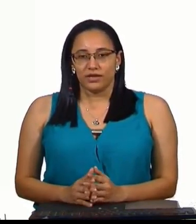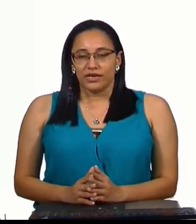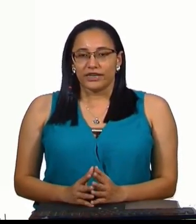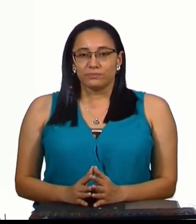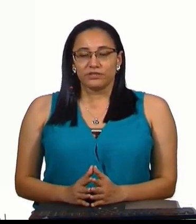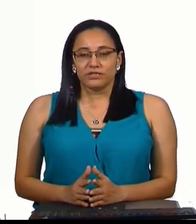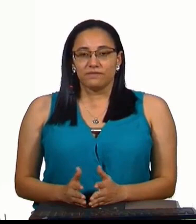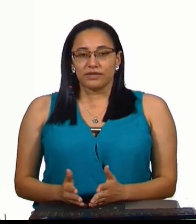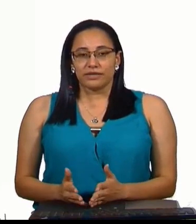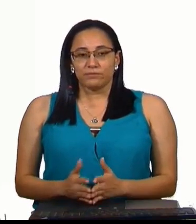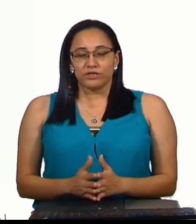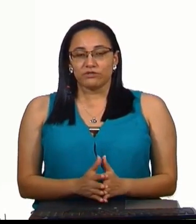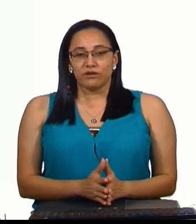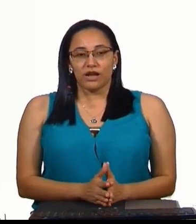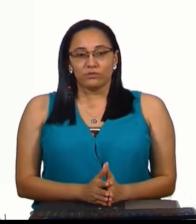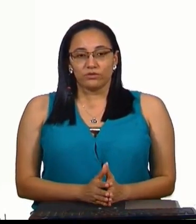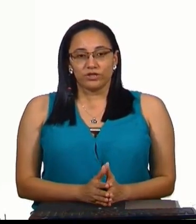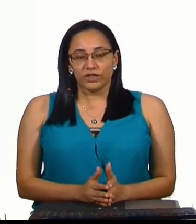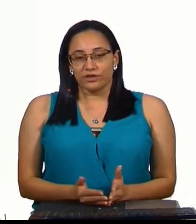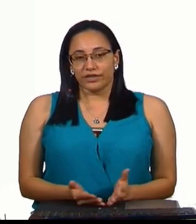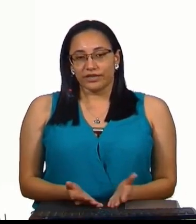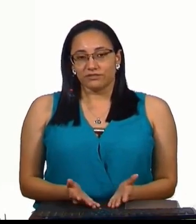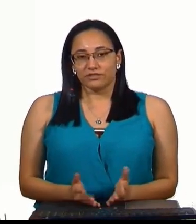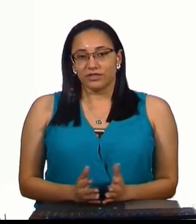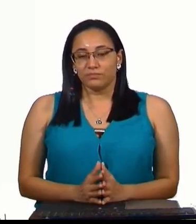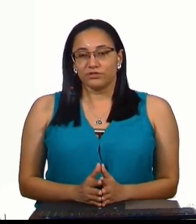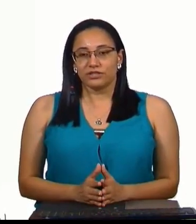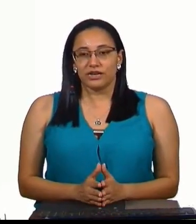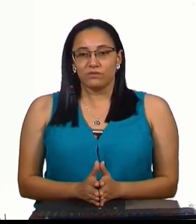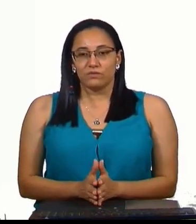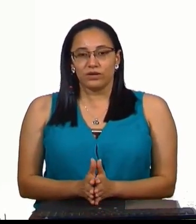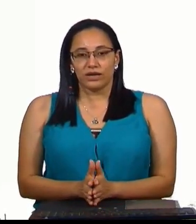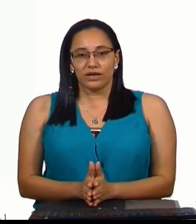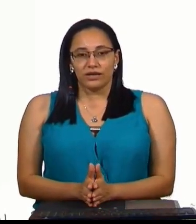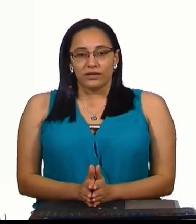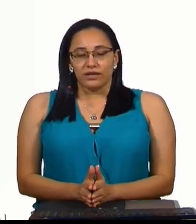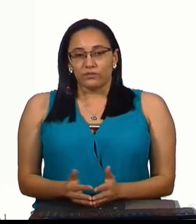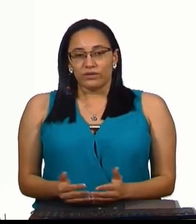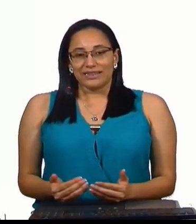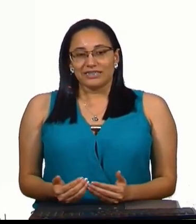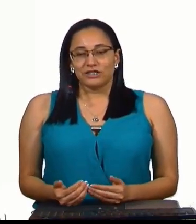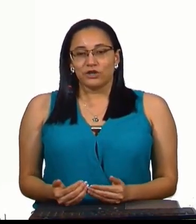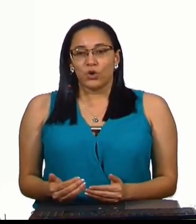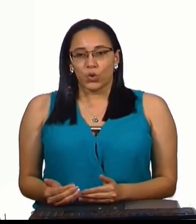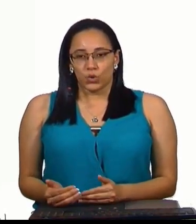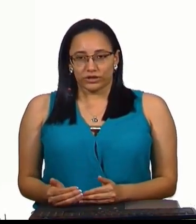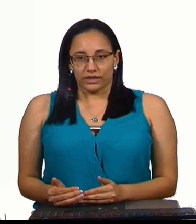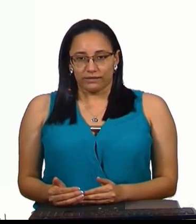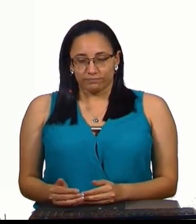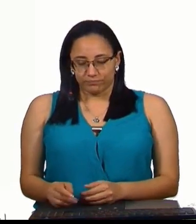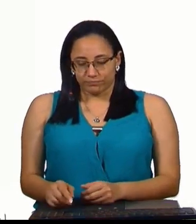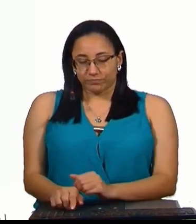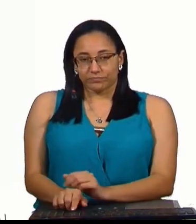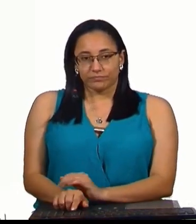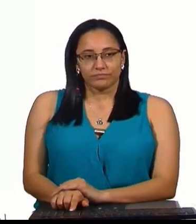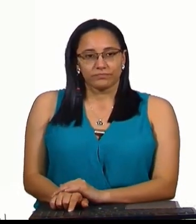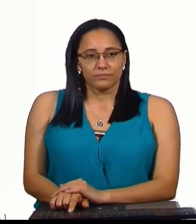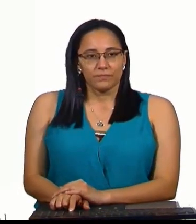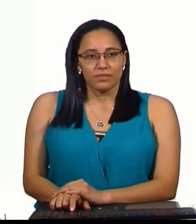spans. Es posible que por eso algunos niños en estos tiempos tengan una atención corta.